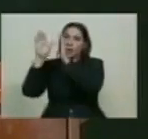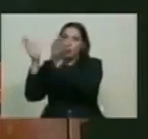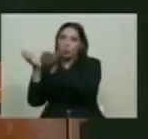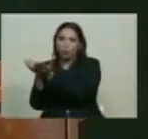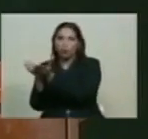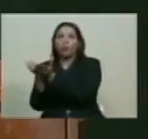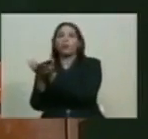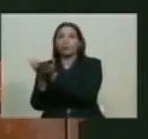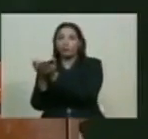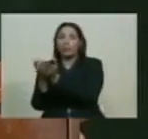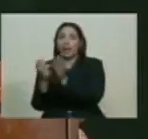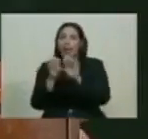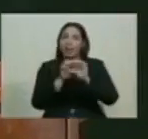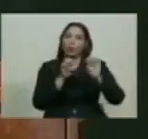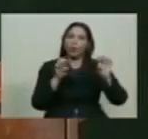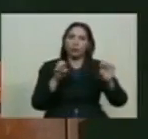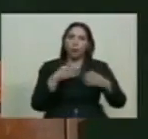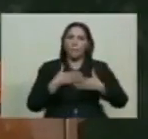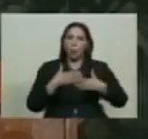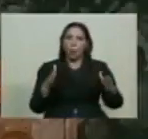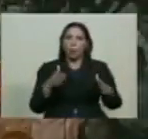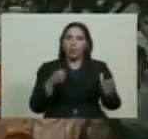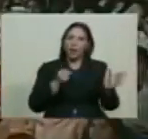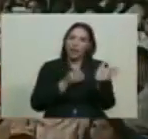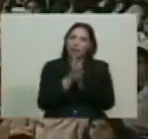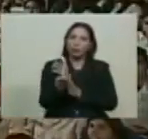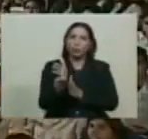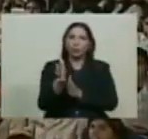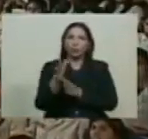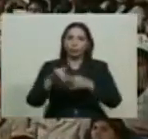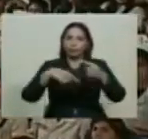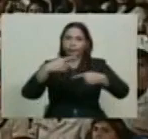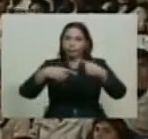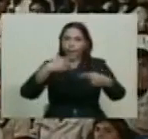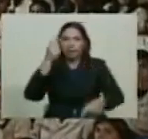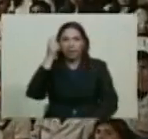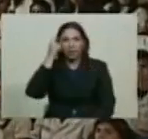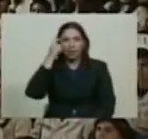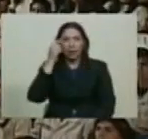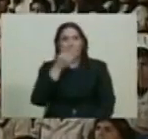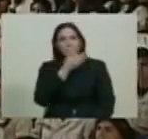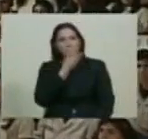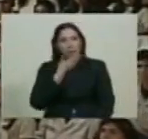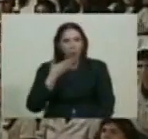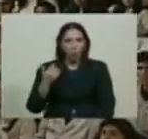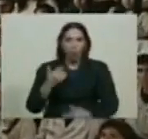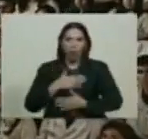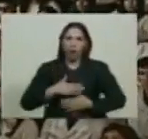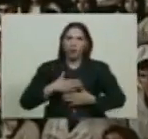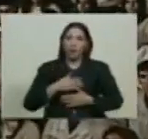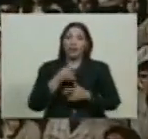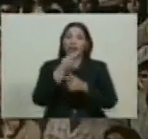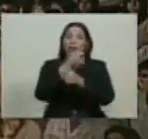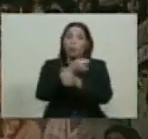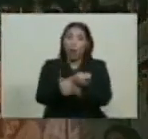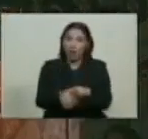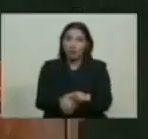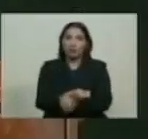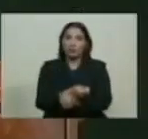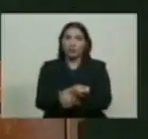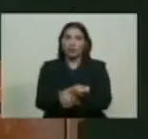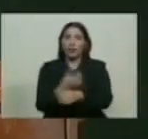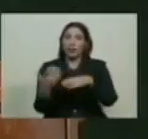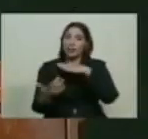gratuita, ¿no? Y cada día tiene que ser de mayor calidad. Graduarse de bachiller y técnico